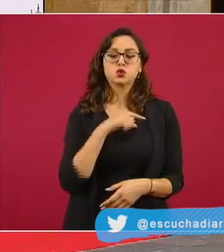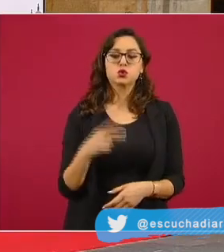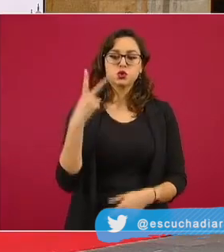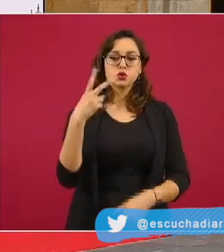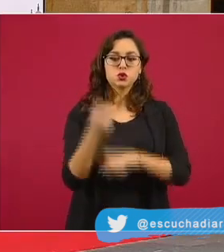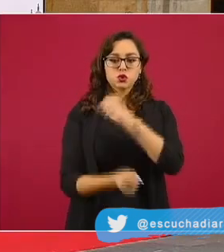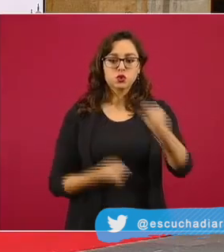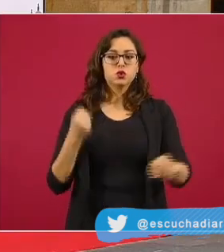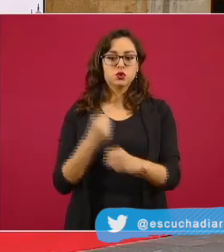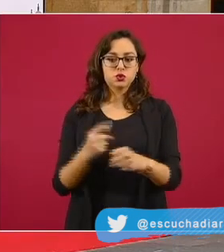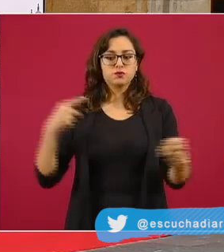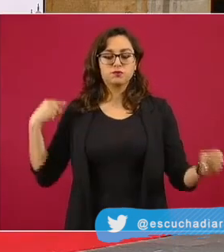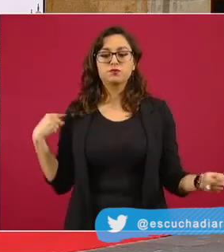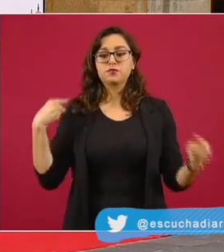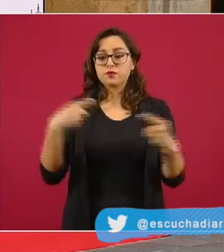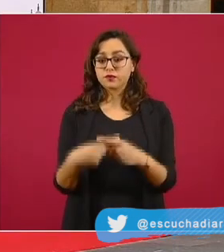gobierno,